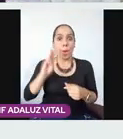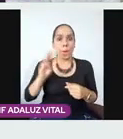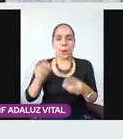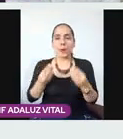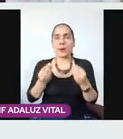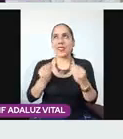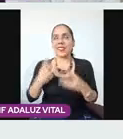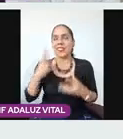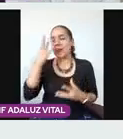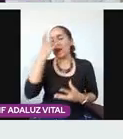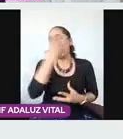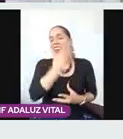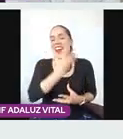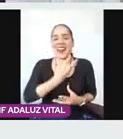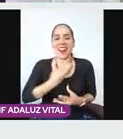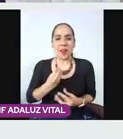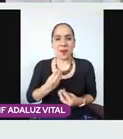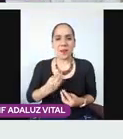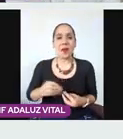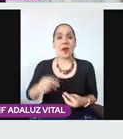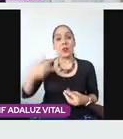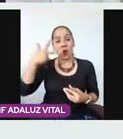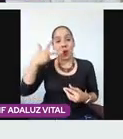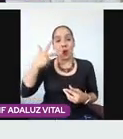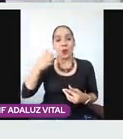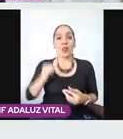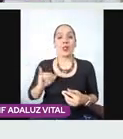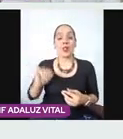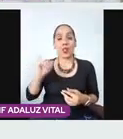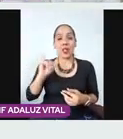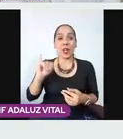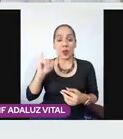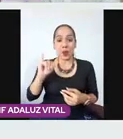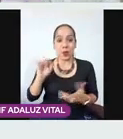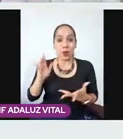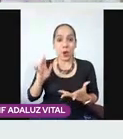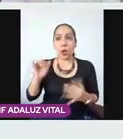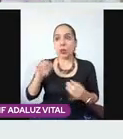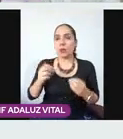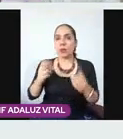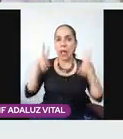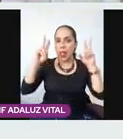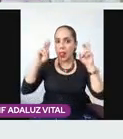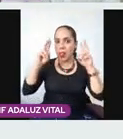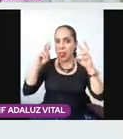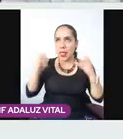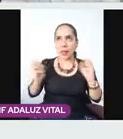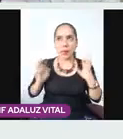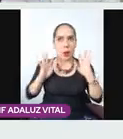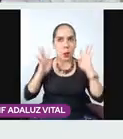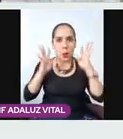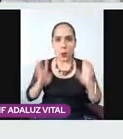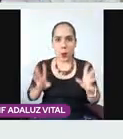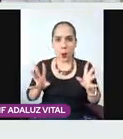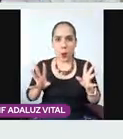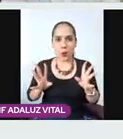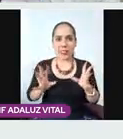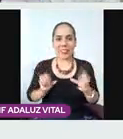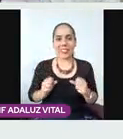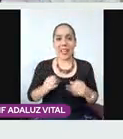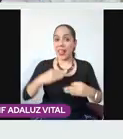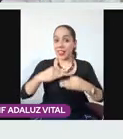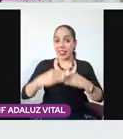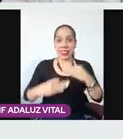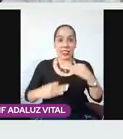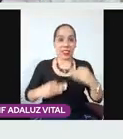junio con un tema, híjole, maravilloso, que de verdad todas y todos los que